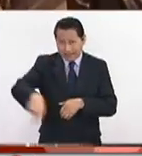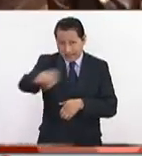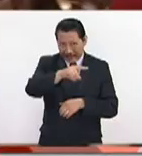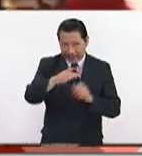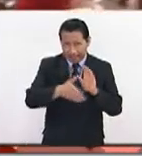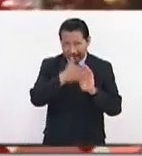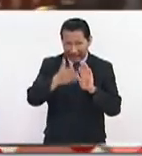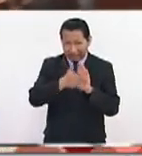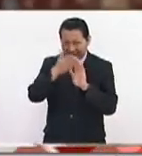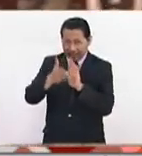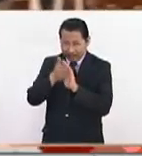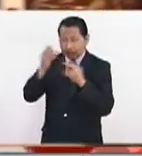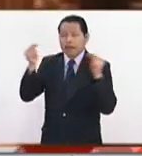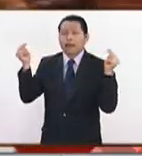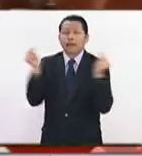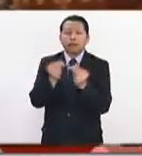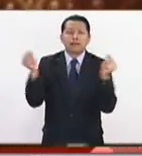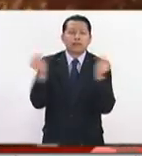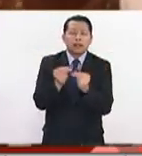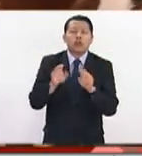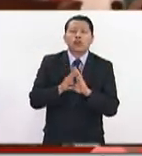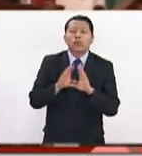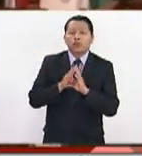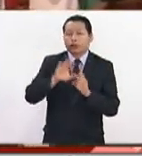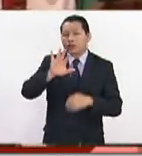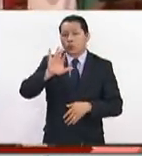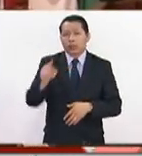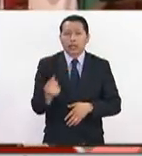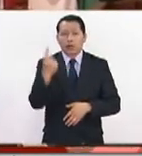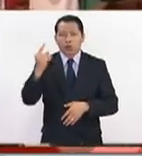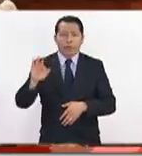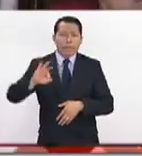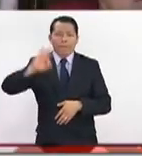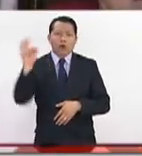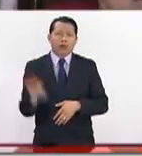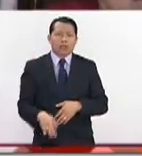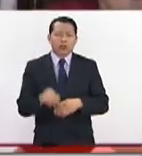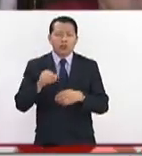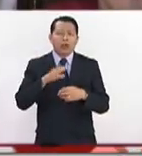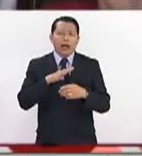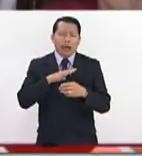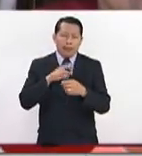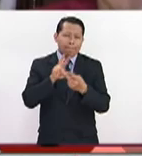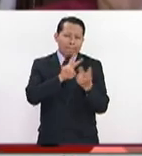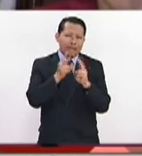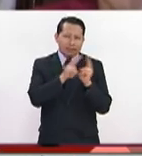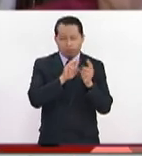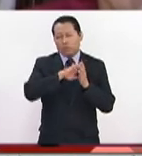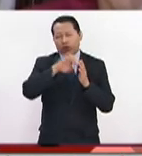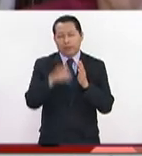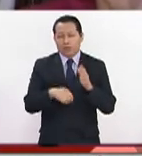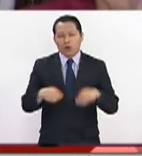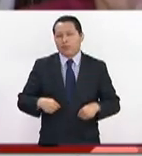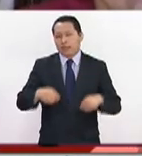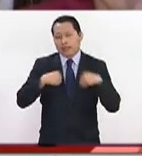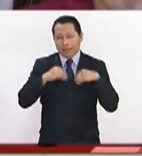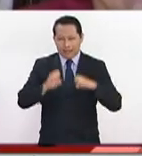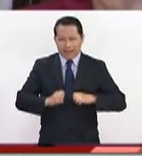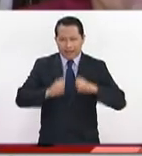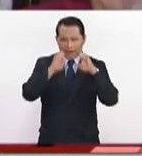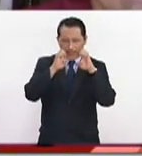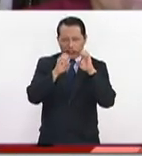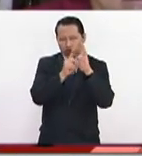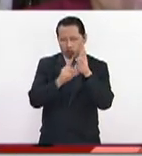construcciones lo que va a requerirse es la aprobación del 51% de los vecinos, es decir, si uno vive en un multifamiliar o vive en una